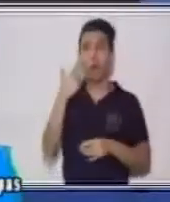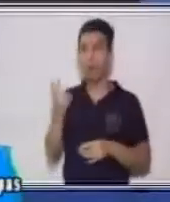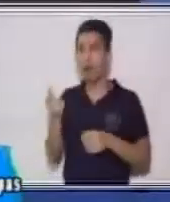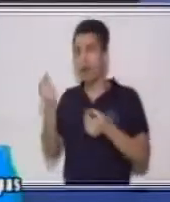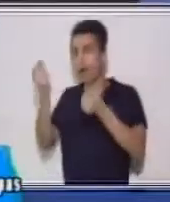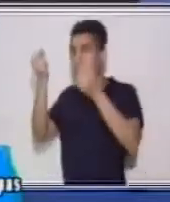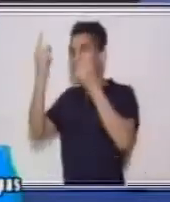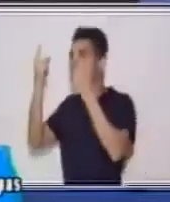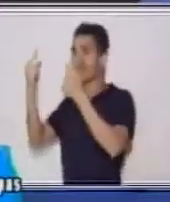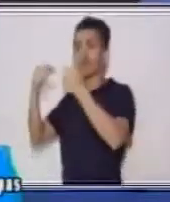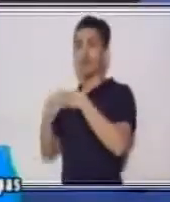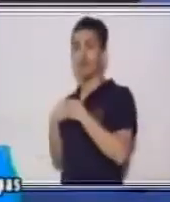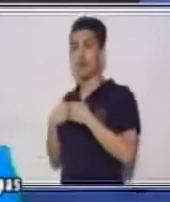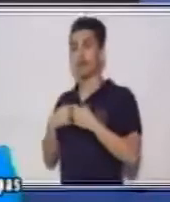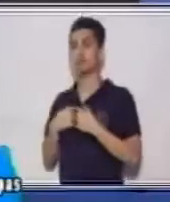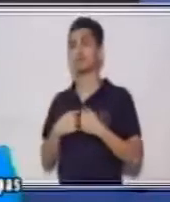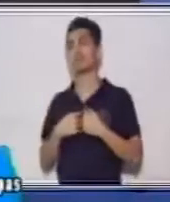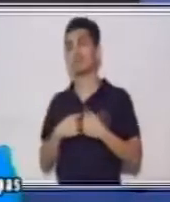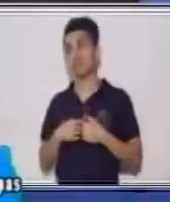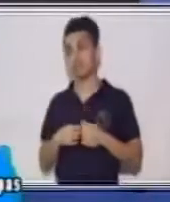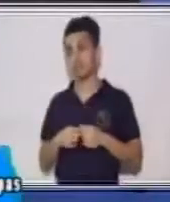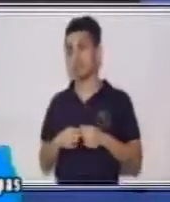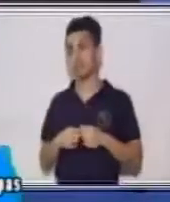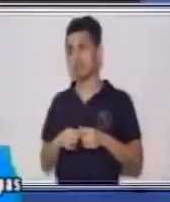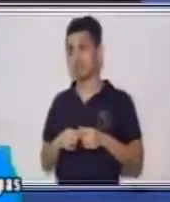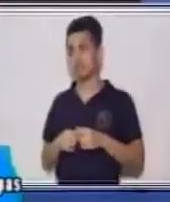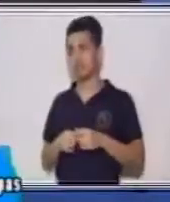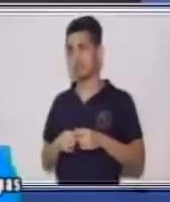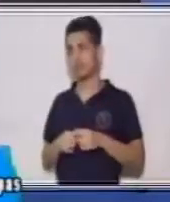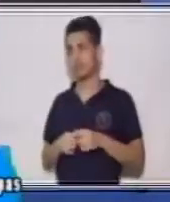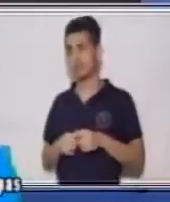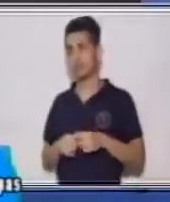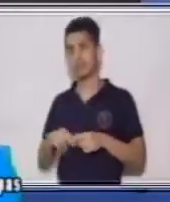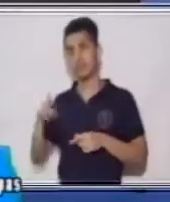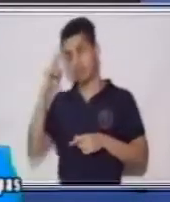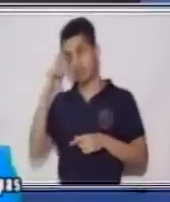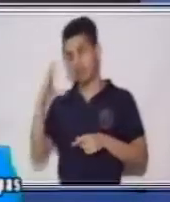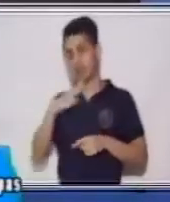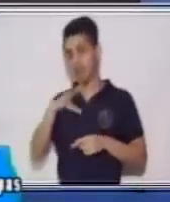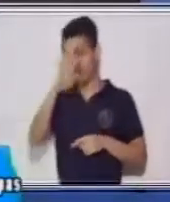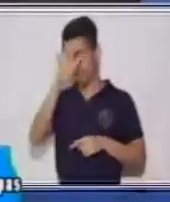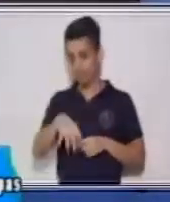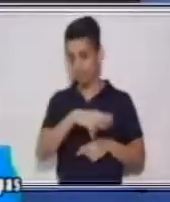interpretar. Bien, recordemos, voy a tener una tabla